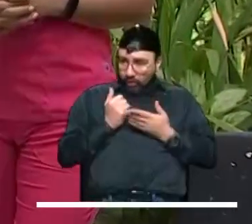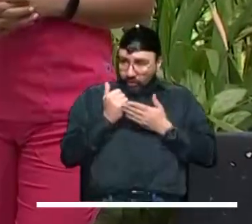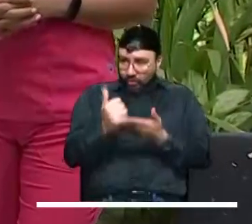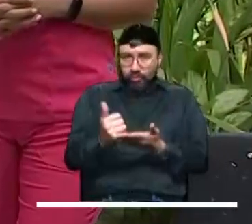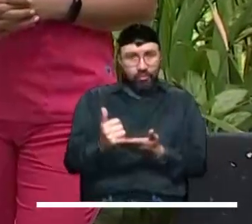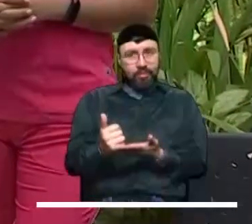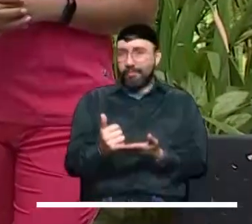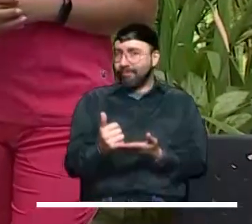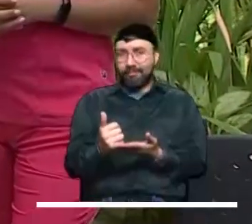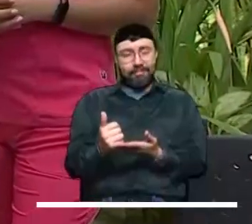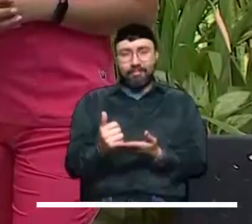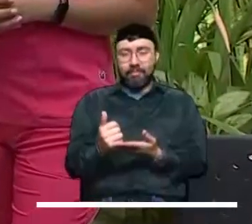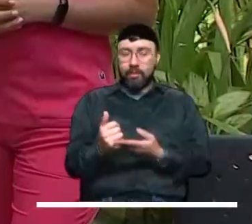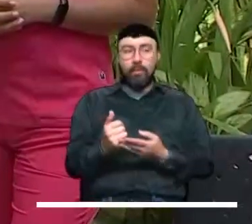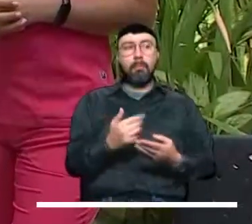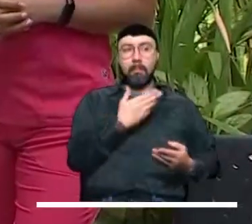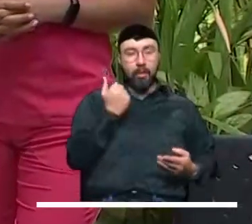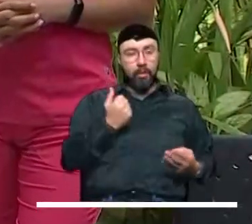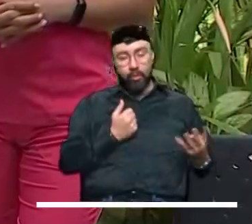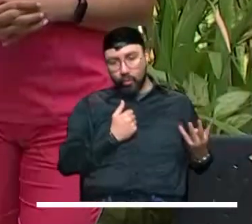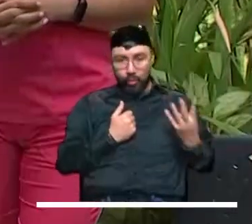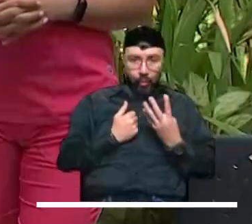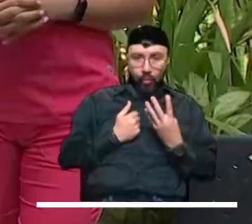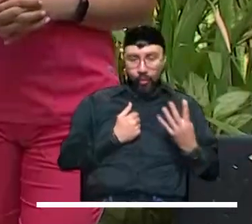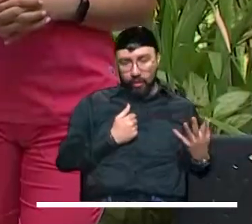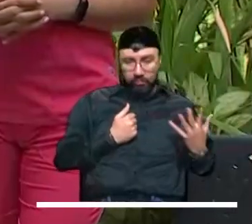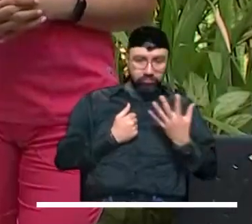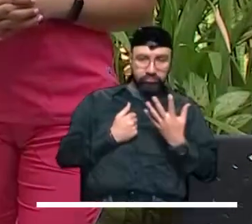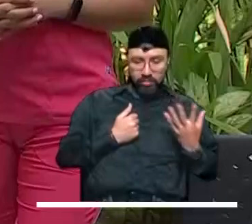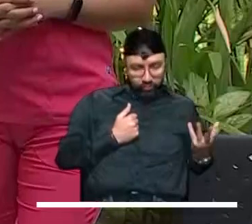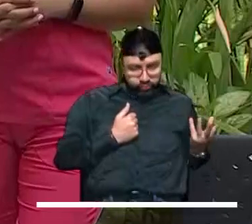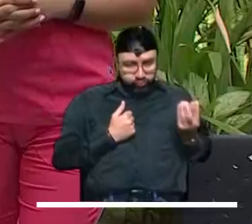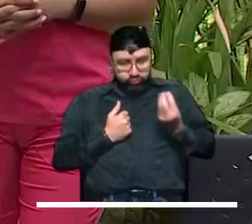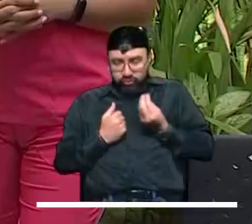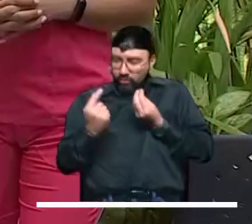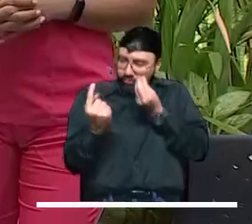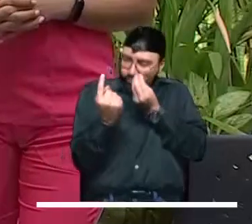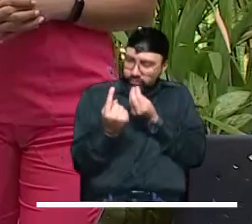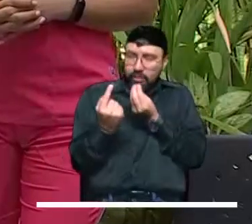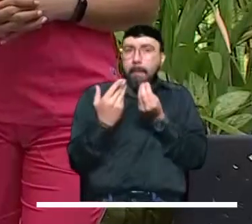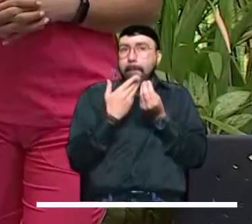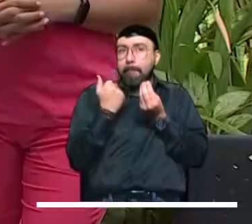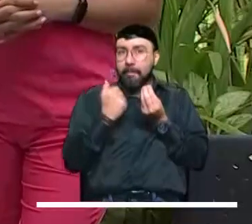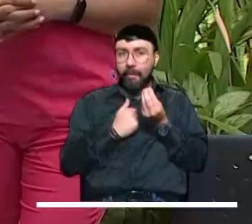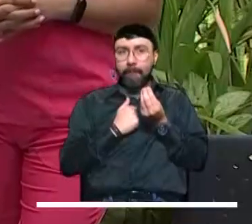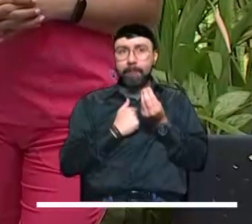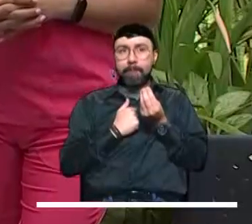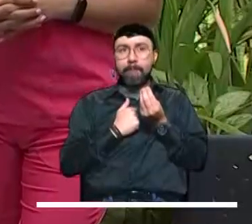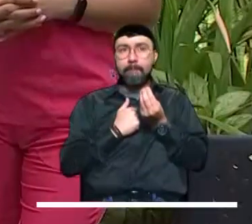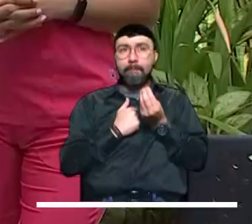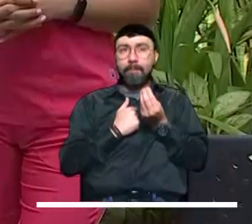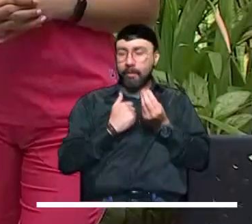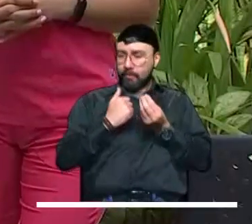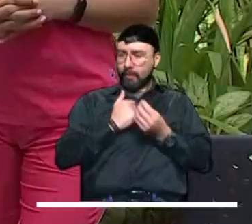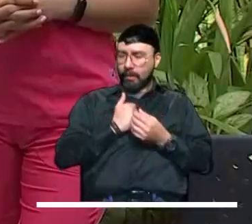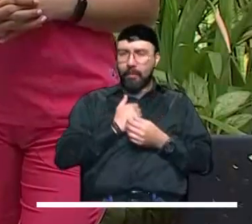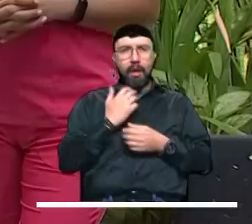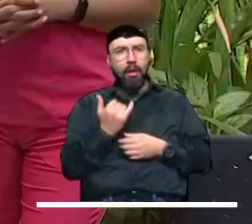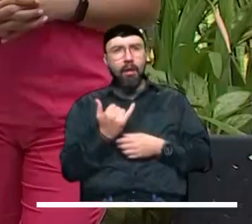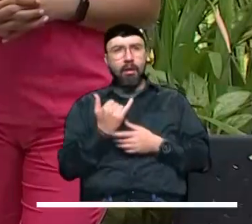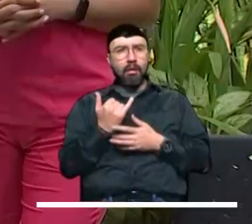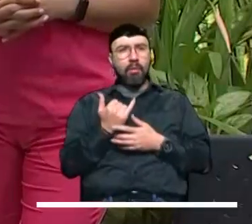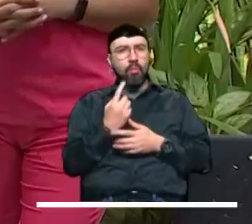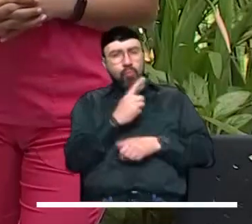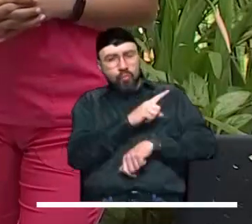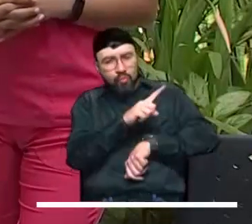verano? ¿Por qué 4, 6, 10 ojos ven más que 2? Que yo no me puedo enfrentar en una consulta de